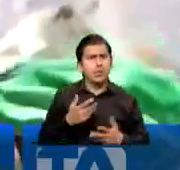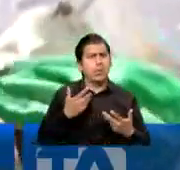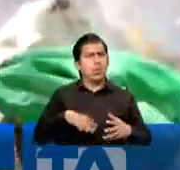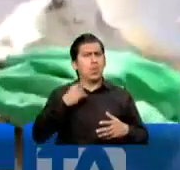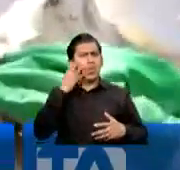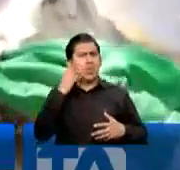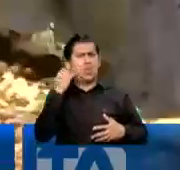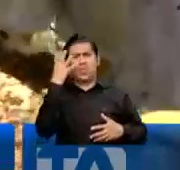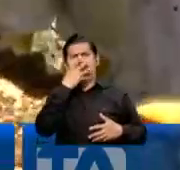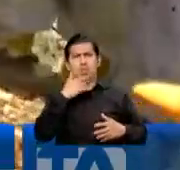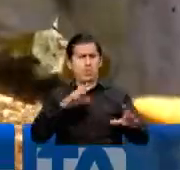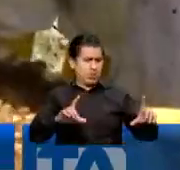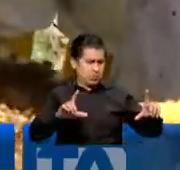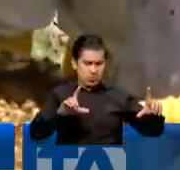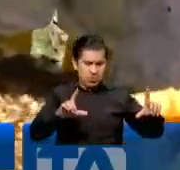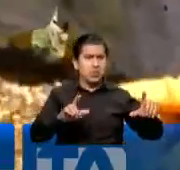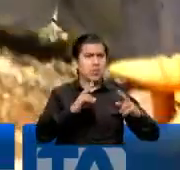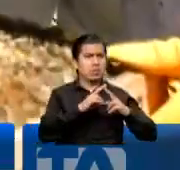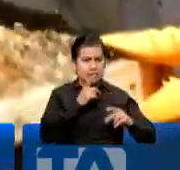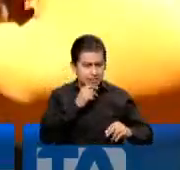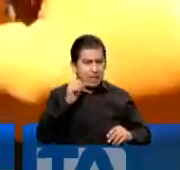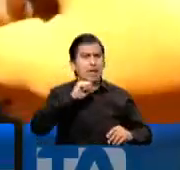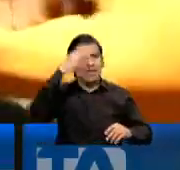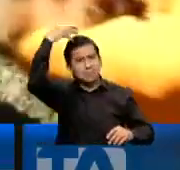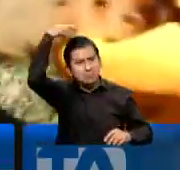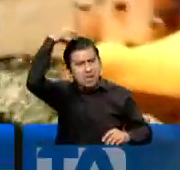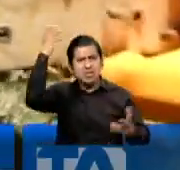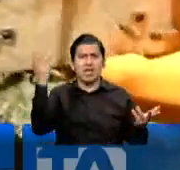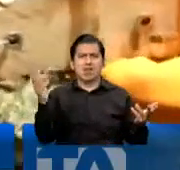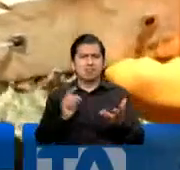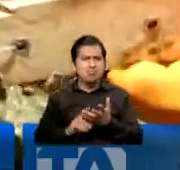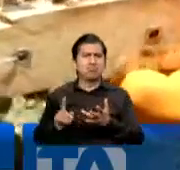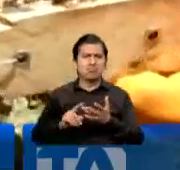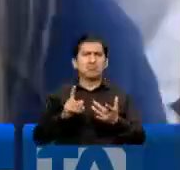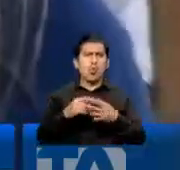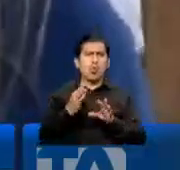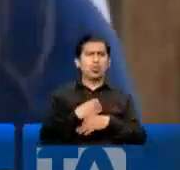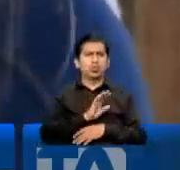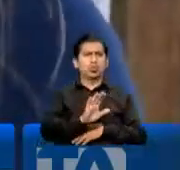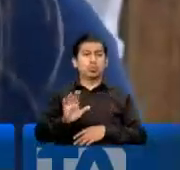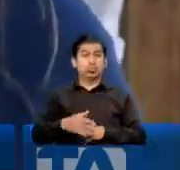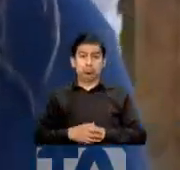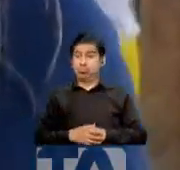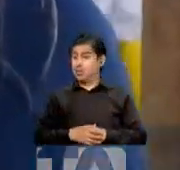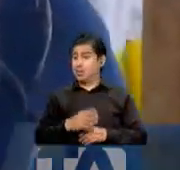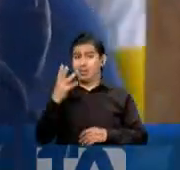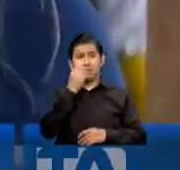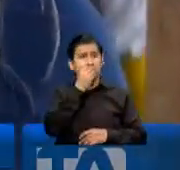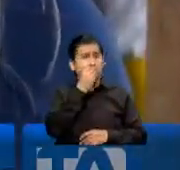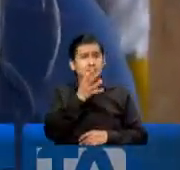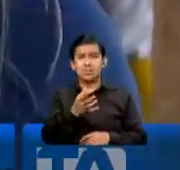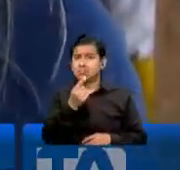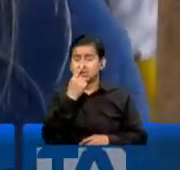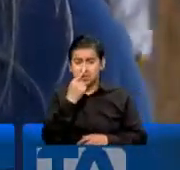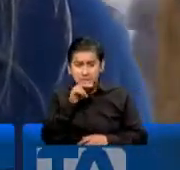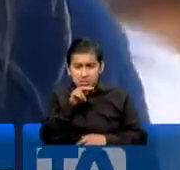nuevas experiencias, identificando a la reina, el zángano y las funciones que cumplen. Hermoso, es una experiencia